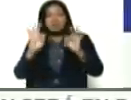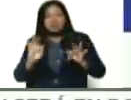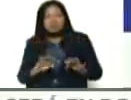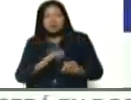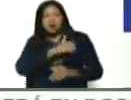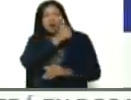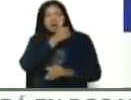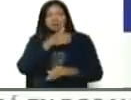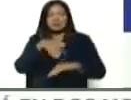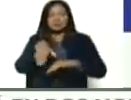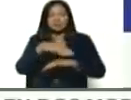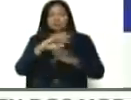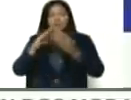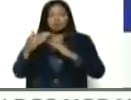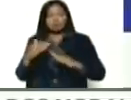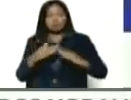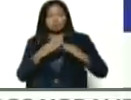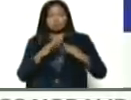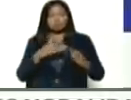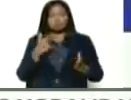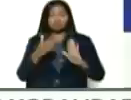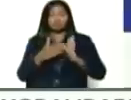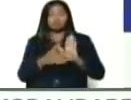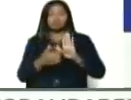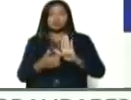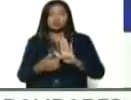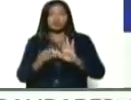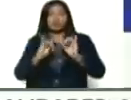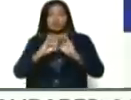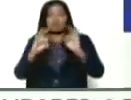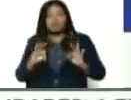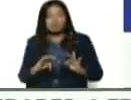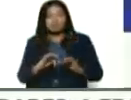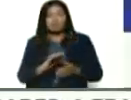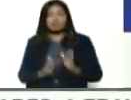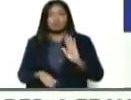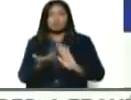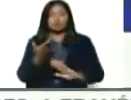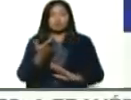jefes y jefas de comunidad y de calle también jueguen su papel vital